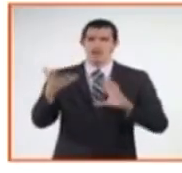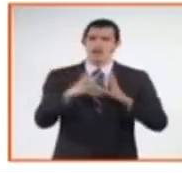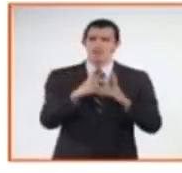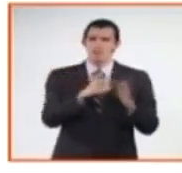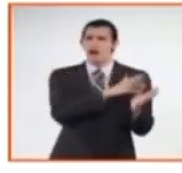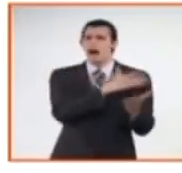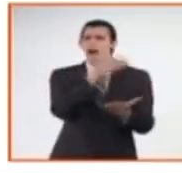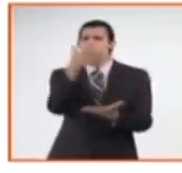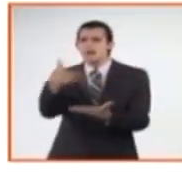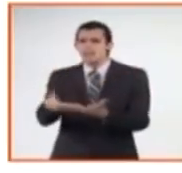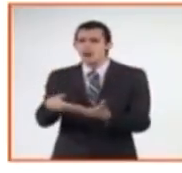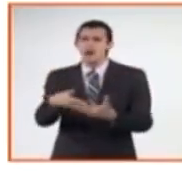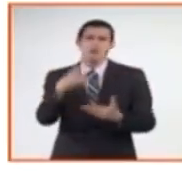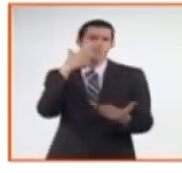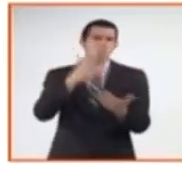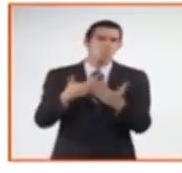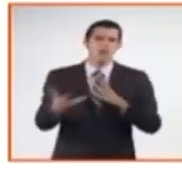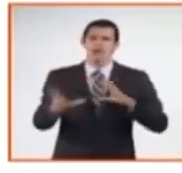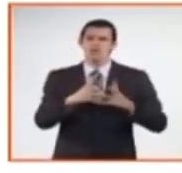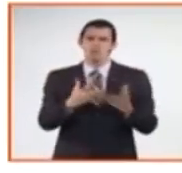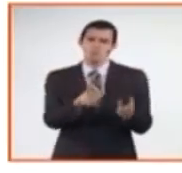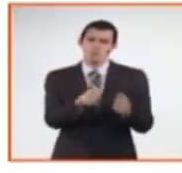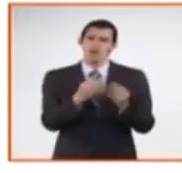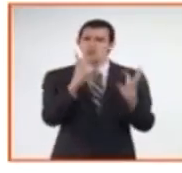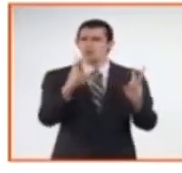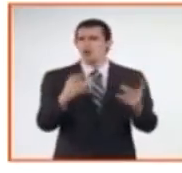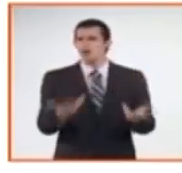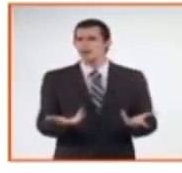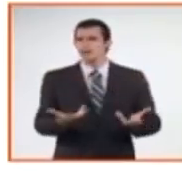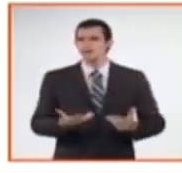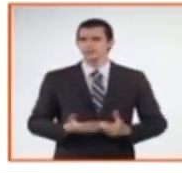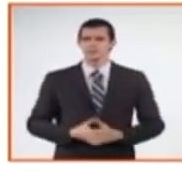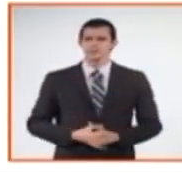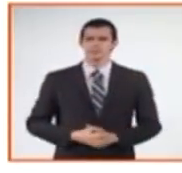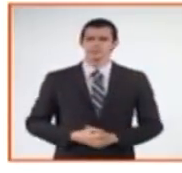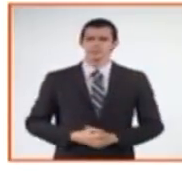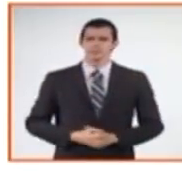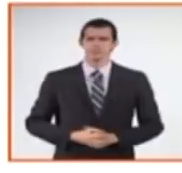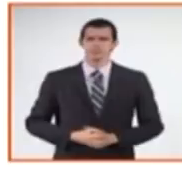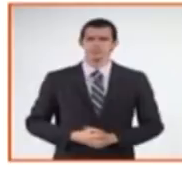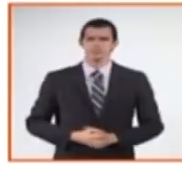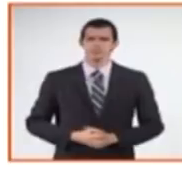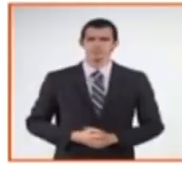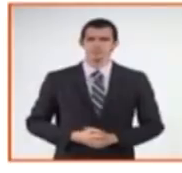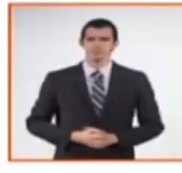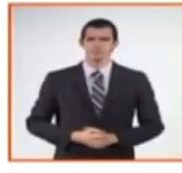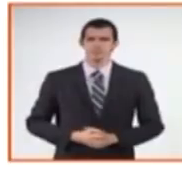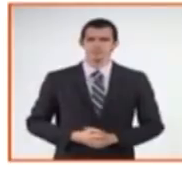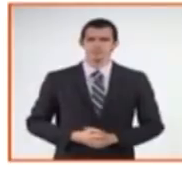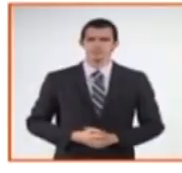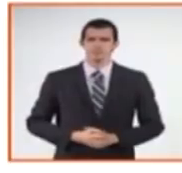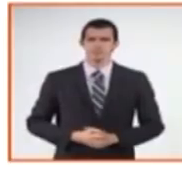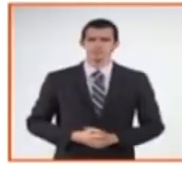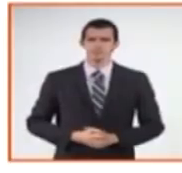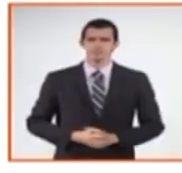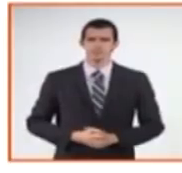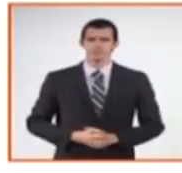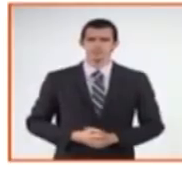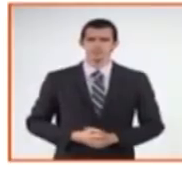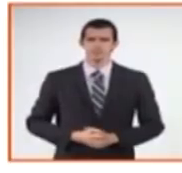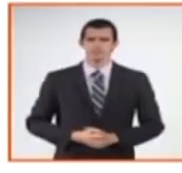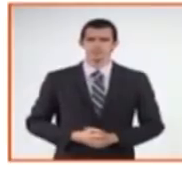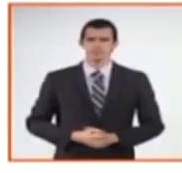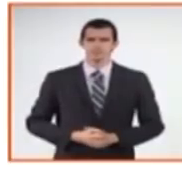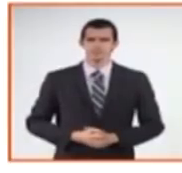hablando de los adultos que participaron en el ensayo clínico fase 2 hace hace unos meses en ese ensayo clínico el